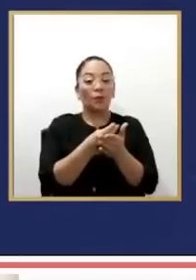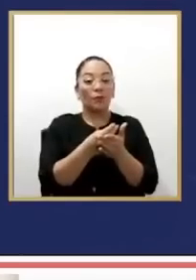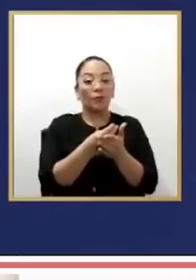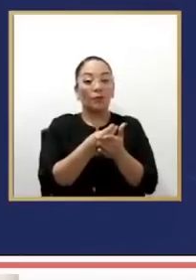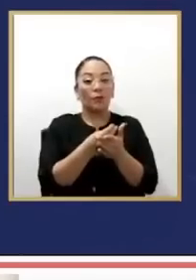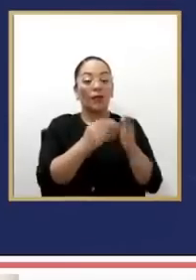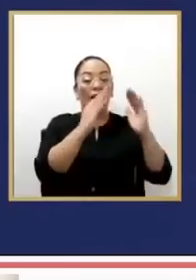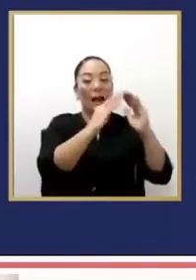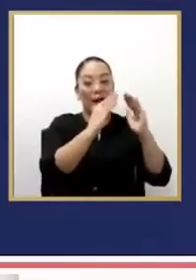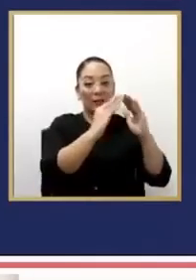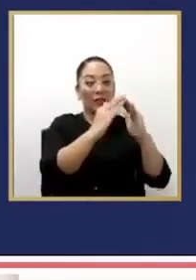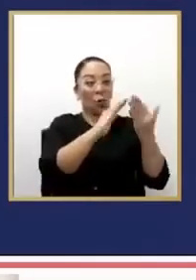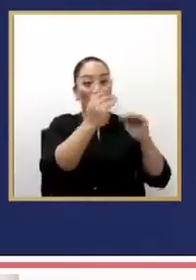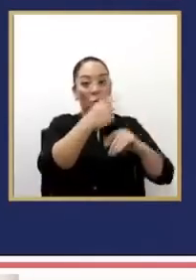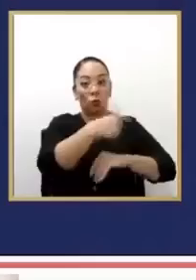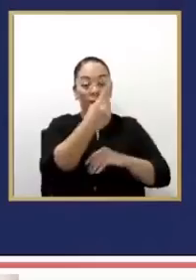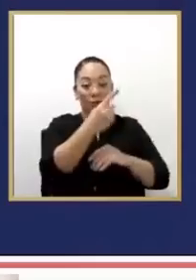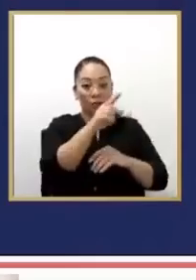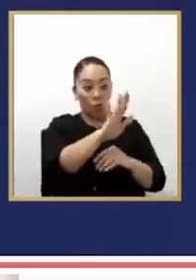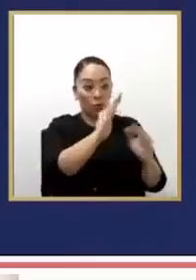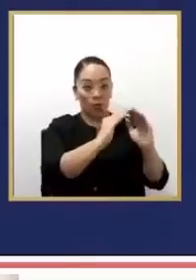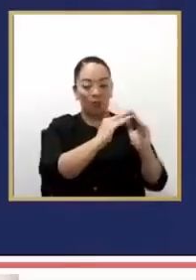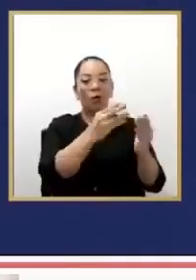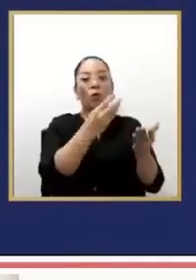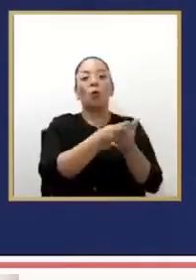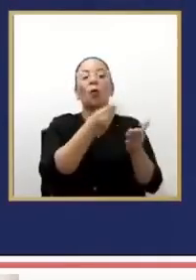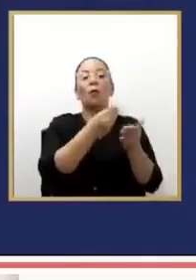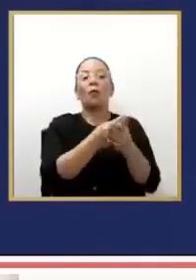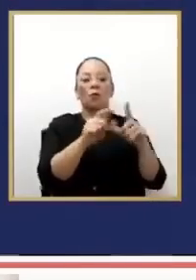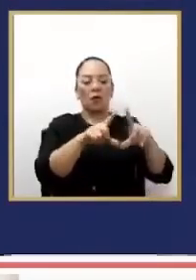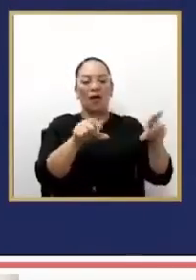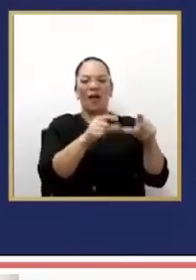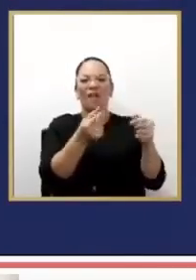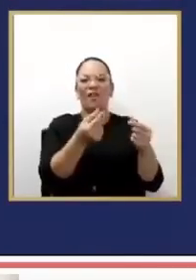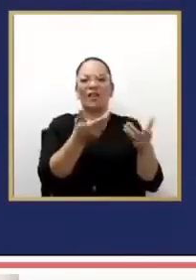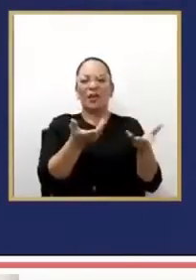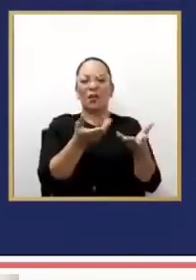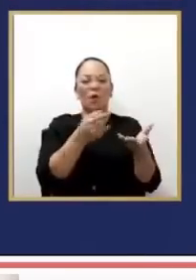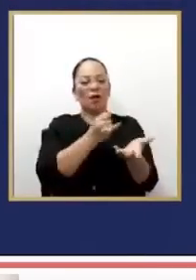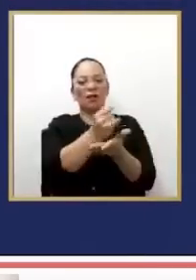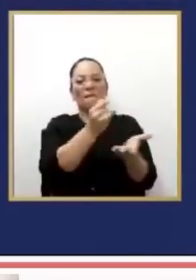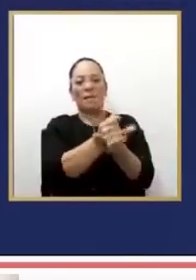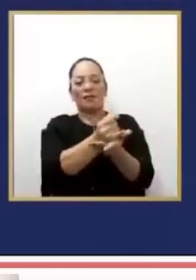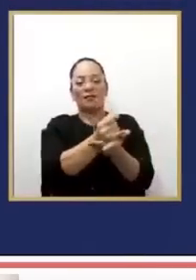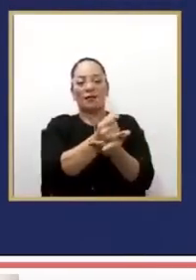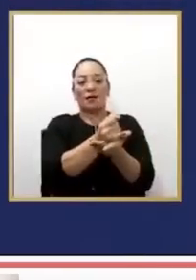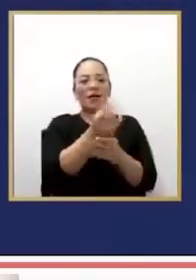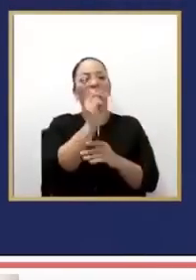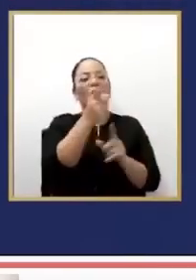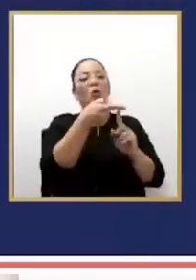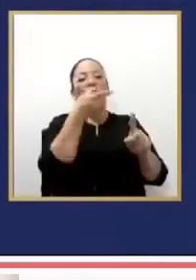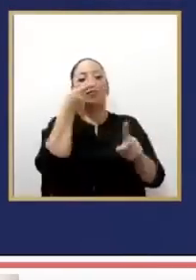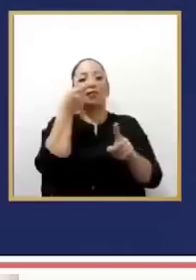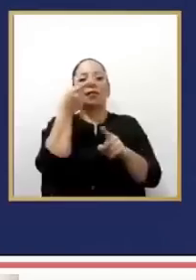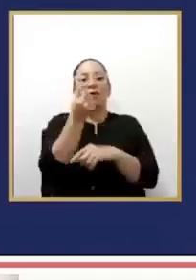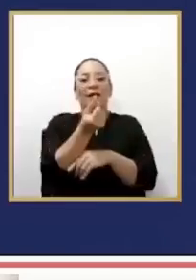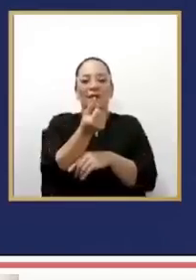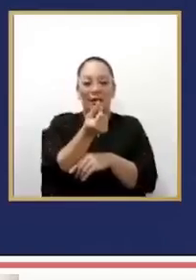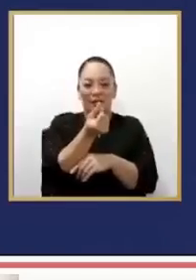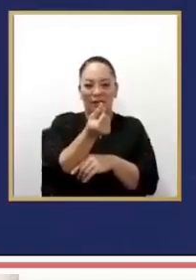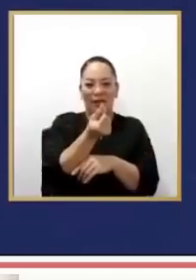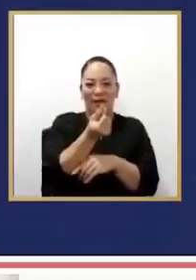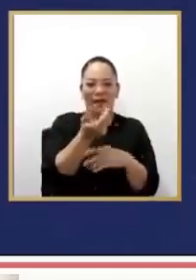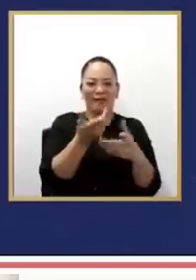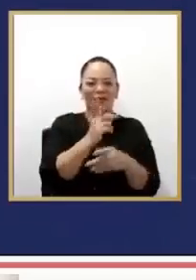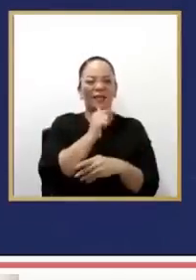o el condominio donde vive en dinero en efectivo y que había que investigar de dónde venía ese dinero en